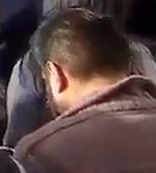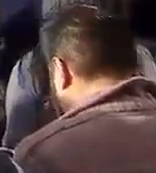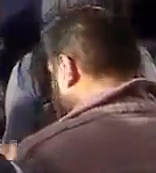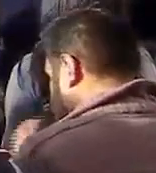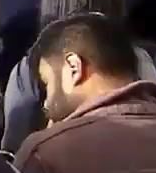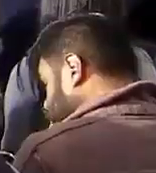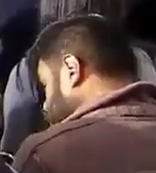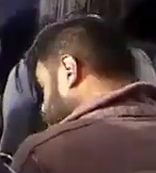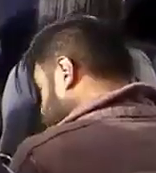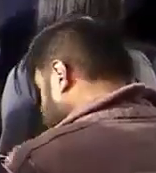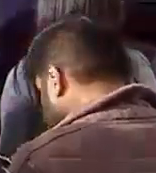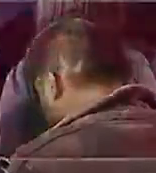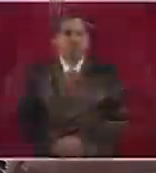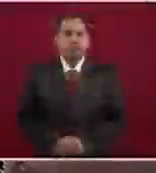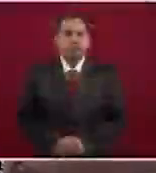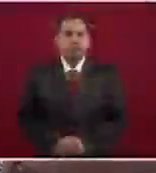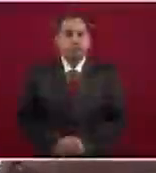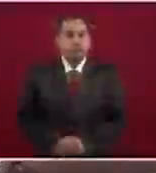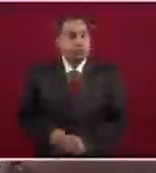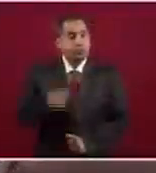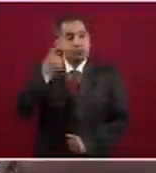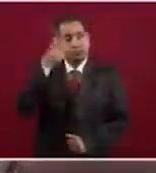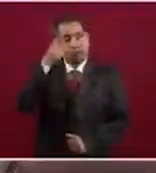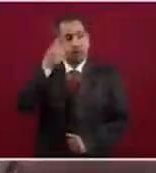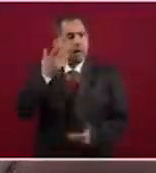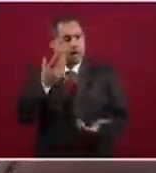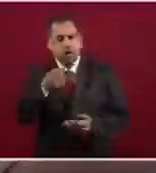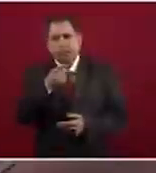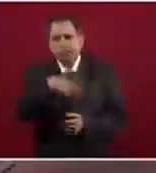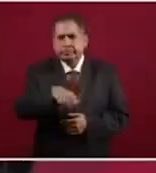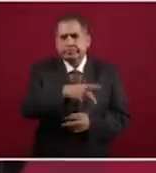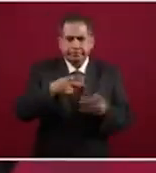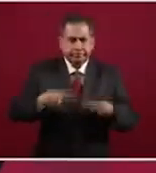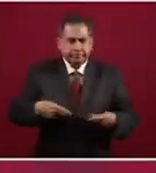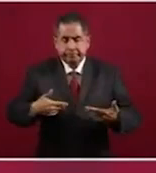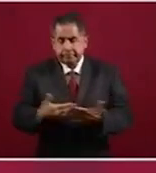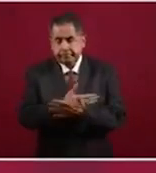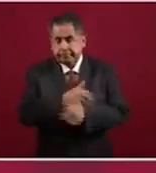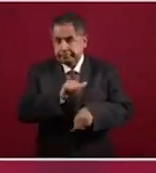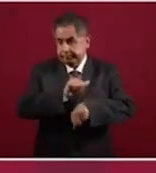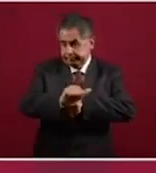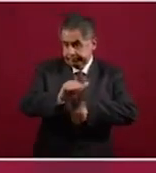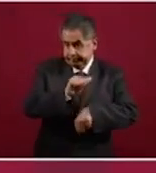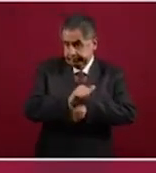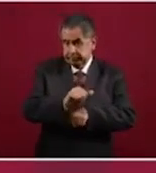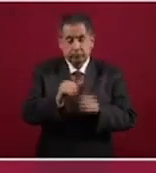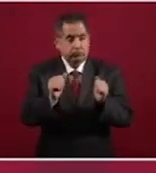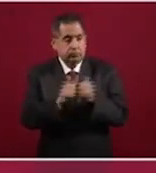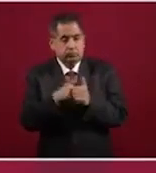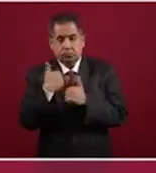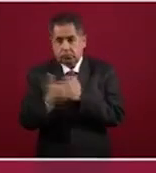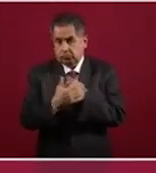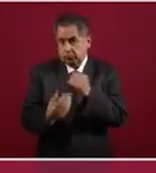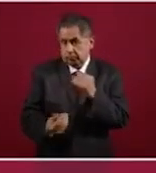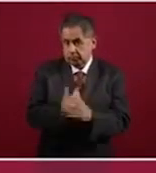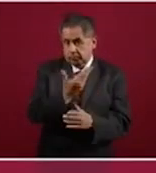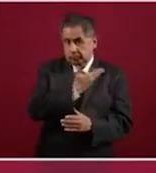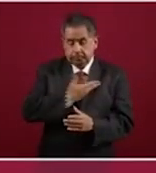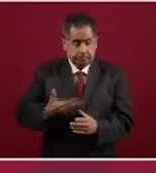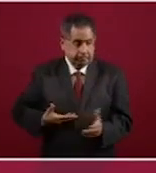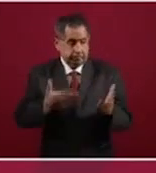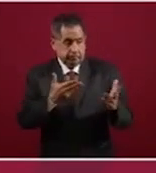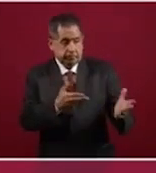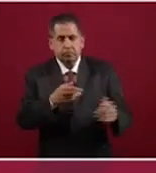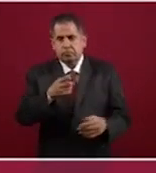qué el pueblo de argentina con su nuevo gobierno puedan